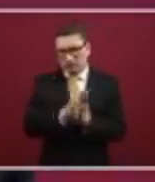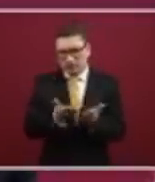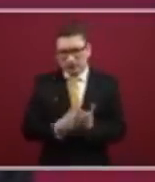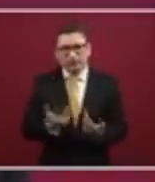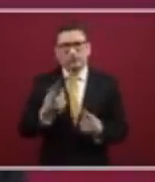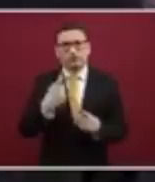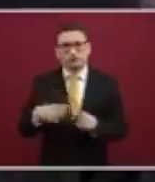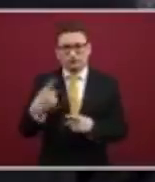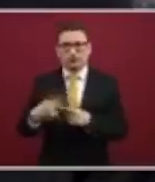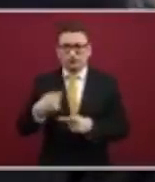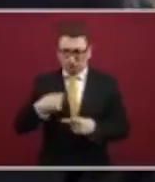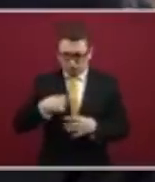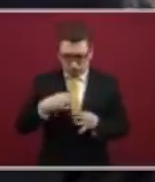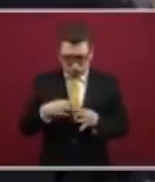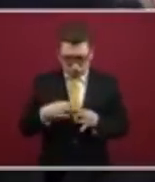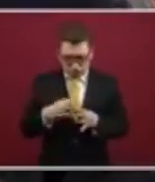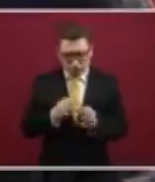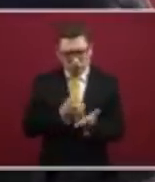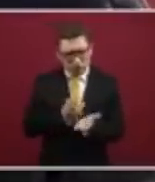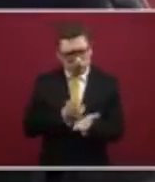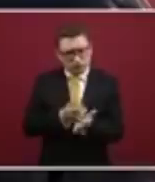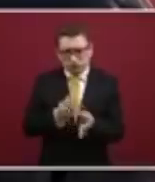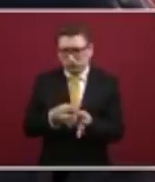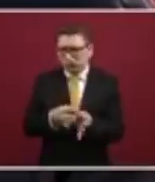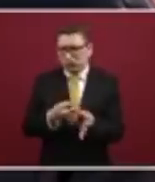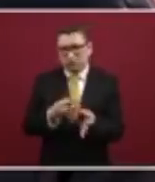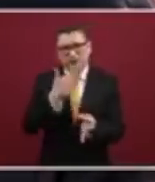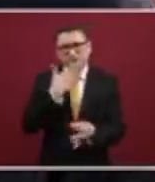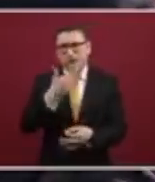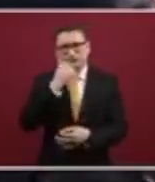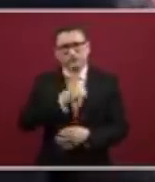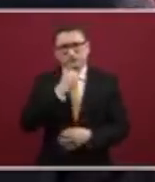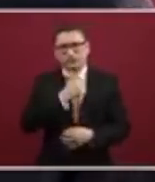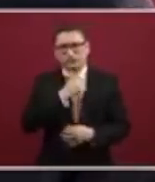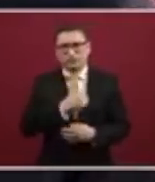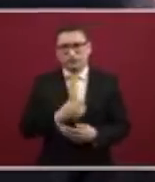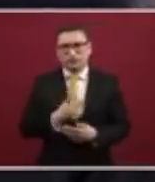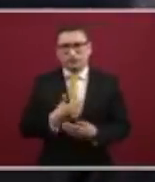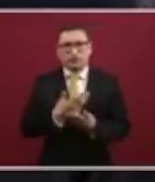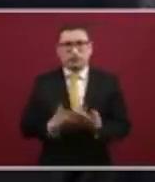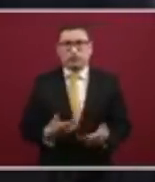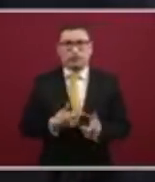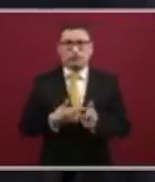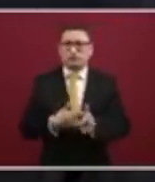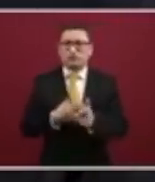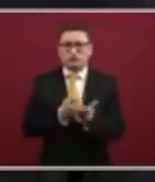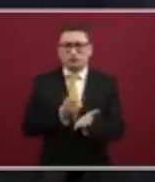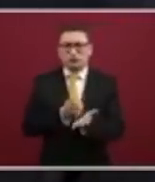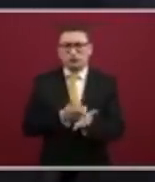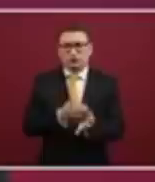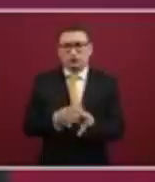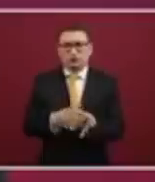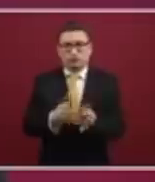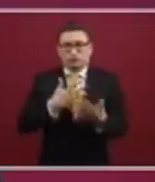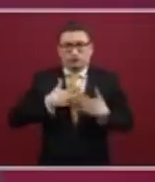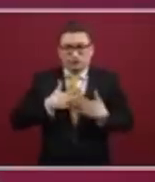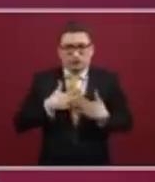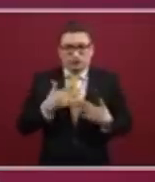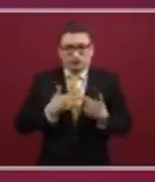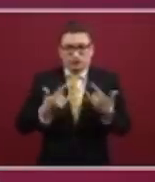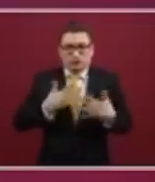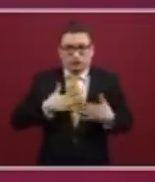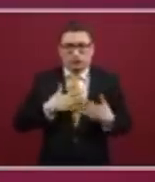estuve al corriente y pagaba mis impuestos y ahora pago mis impuestos, pero no es mi caso, son todos